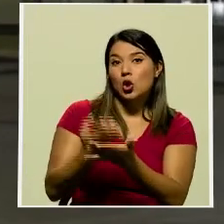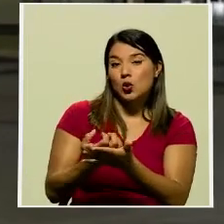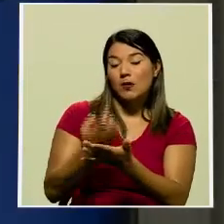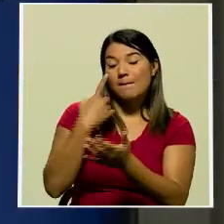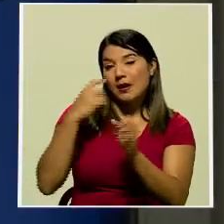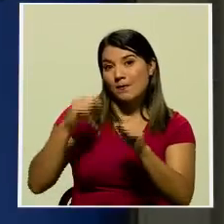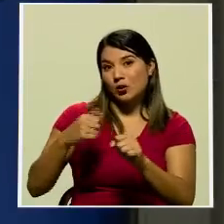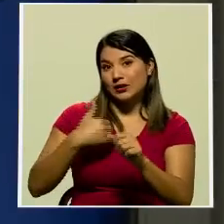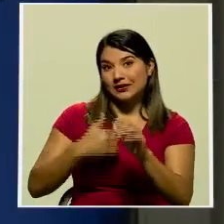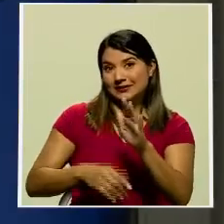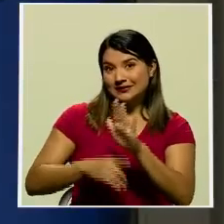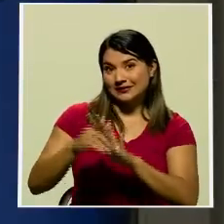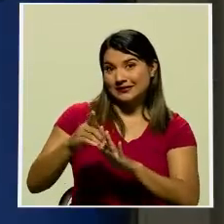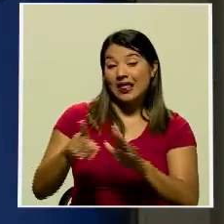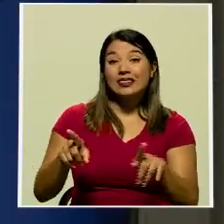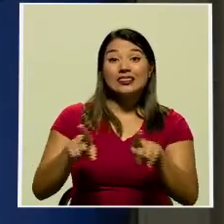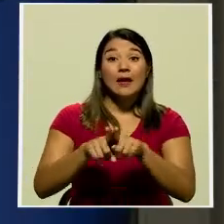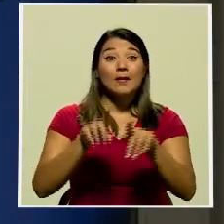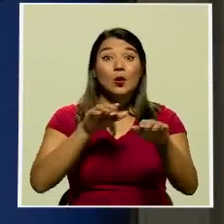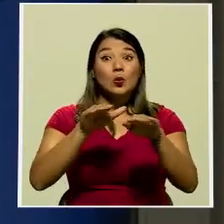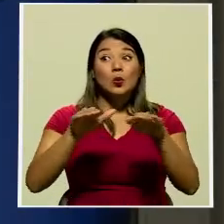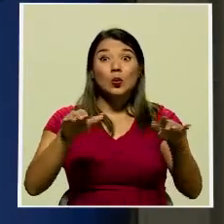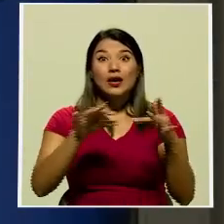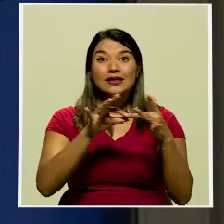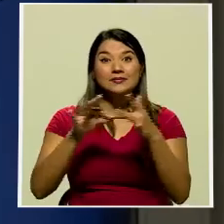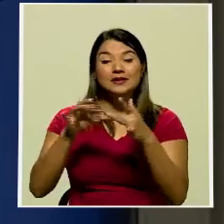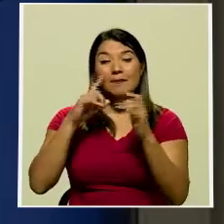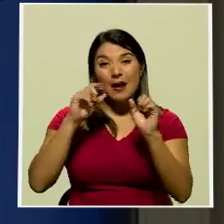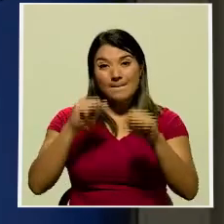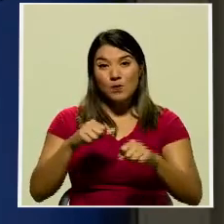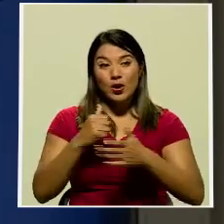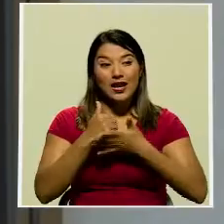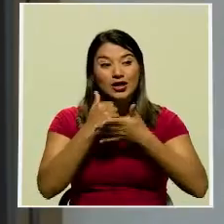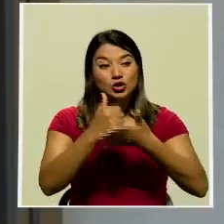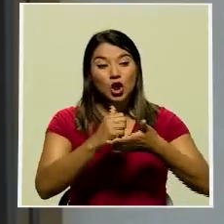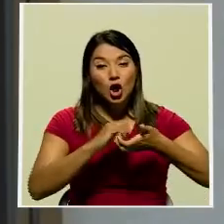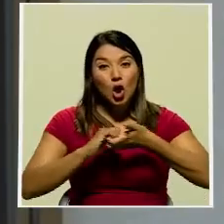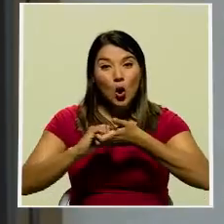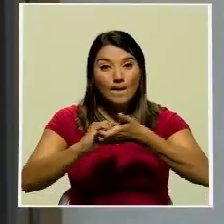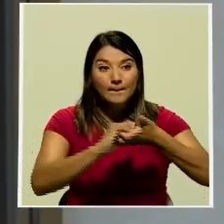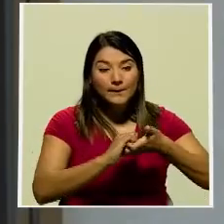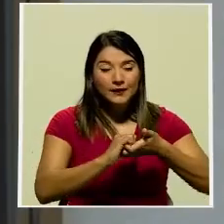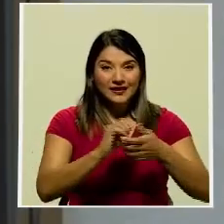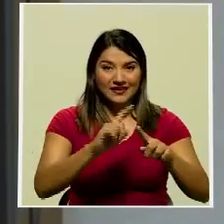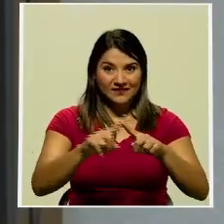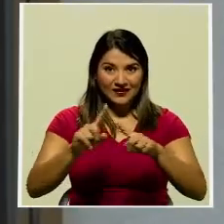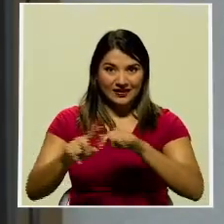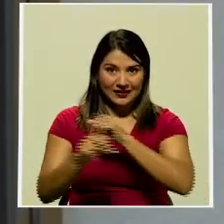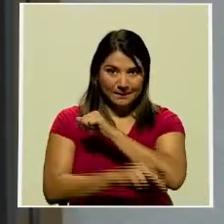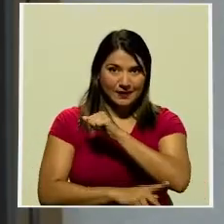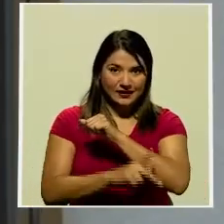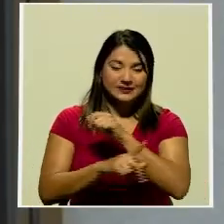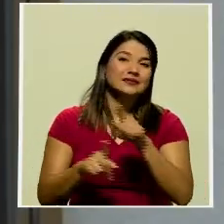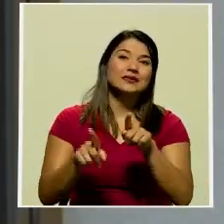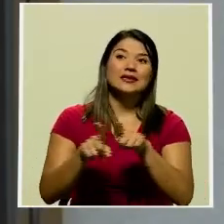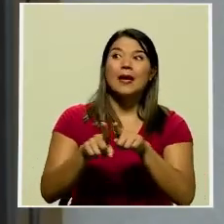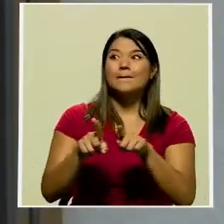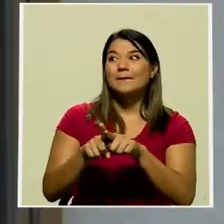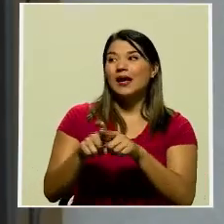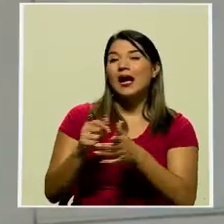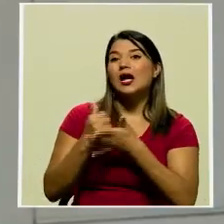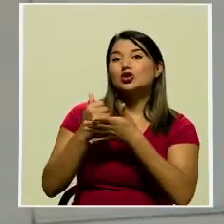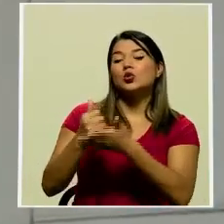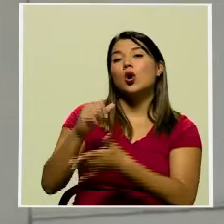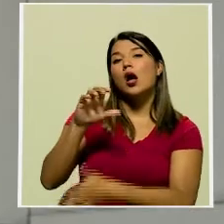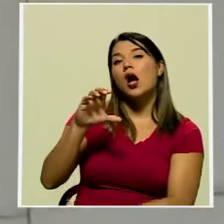crecimiento. También hizo un llamado especial a fortalecer la cooperación multilateral, incluyendo un apoyo al fondo de vacunación COVAX, y abogó